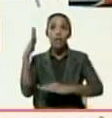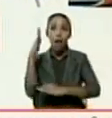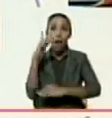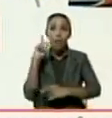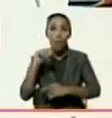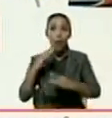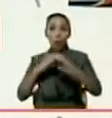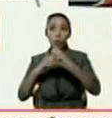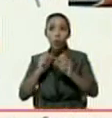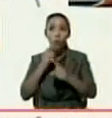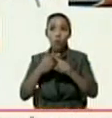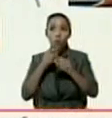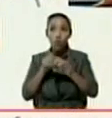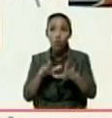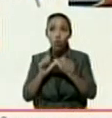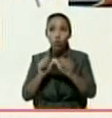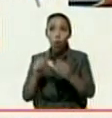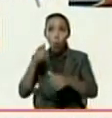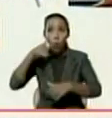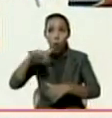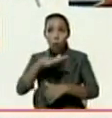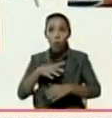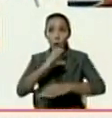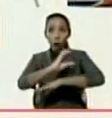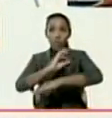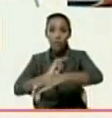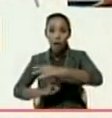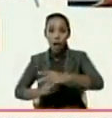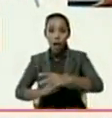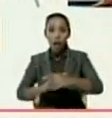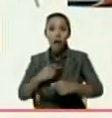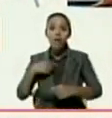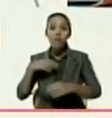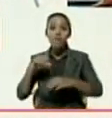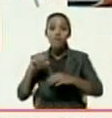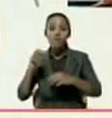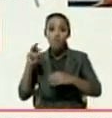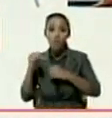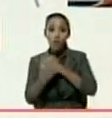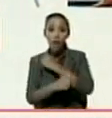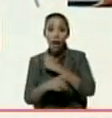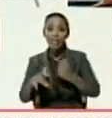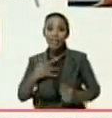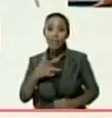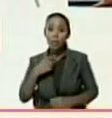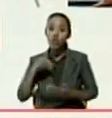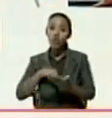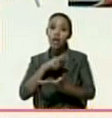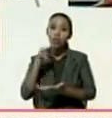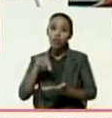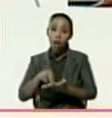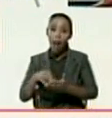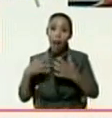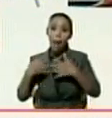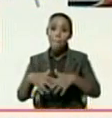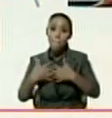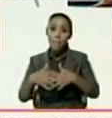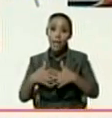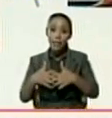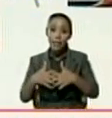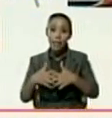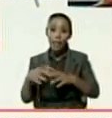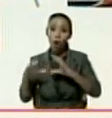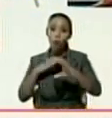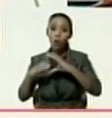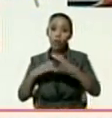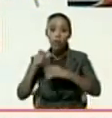y la comunicación del pueblo. Cante B y Movilnet son un sentimiento nacional, son la empresa de telecomunicaciones